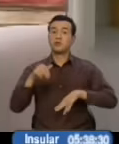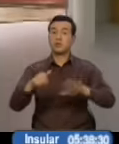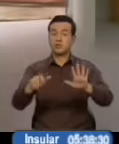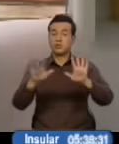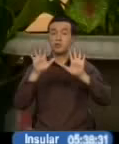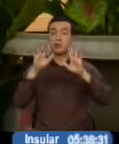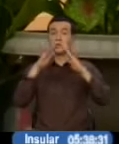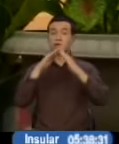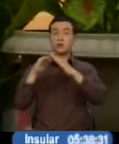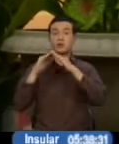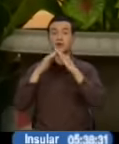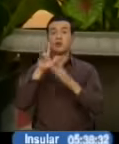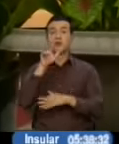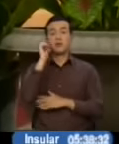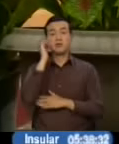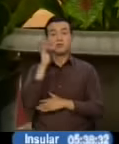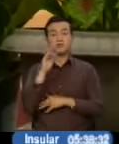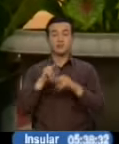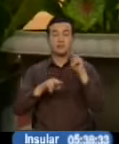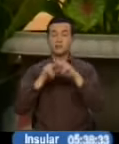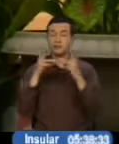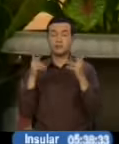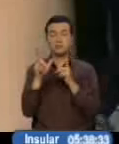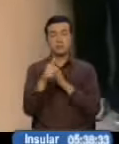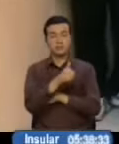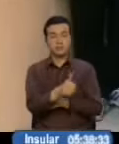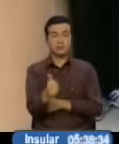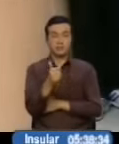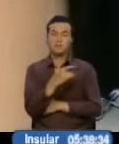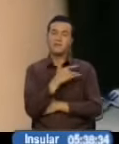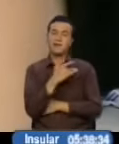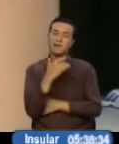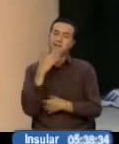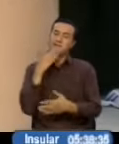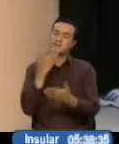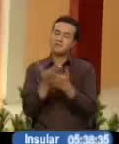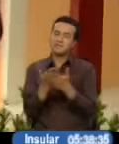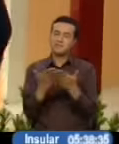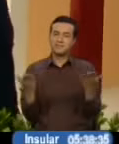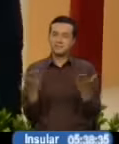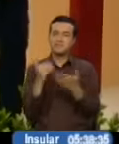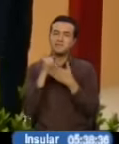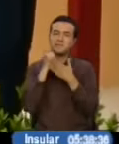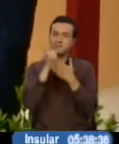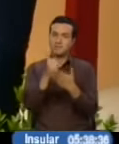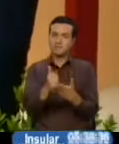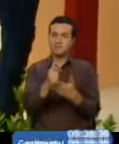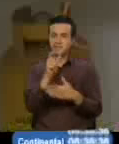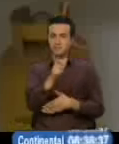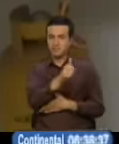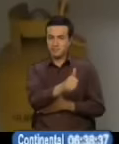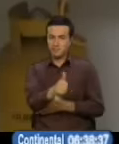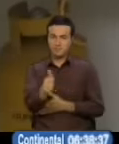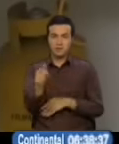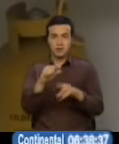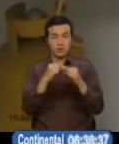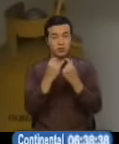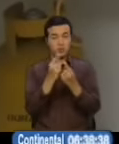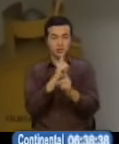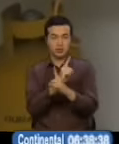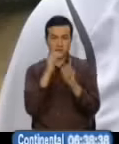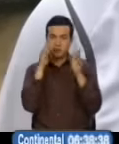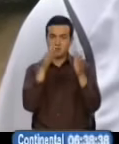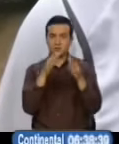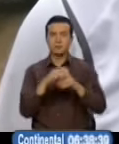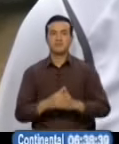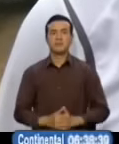casas se realizó en 30 días. Los ciudadanos se muestran agradecidos por la ayuda brindada a estos grupos